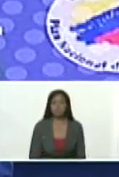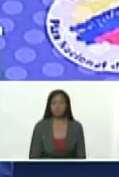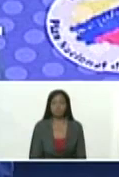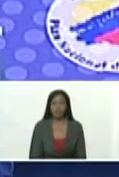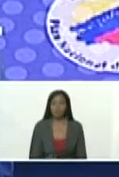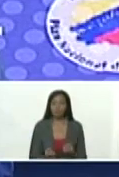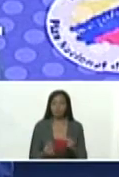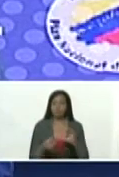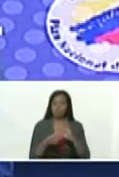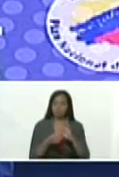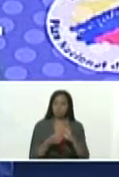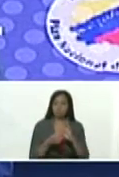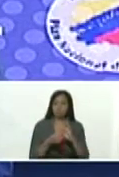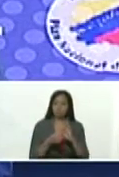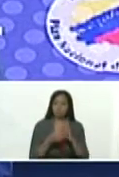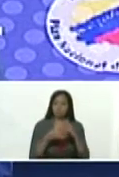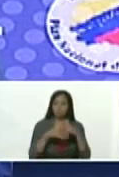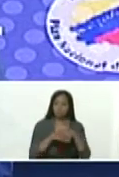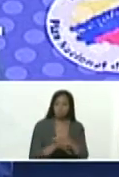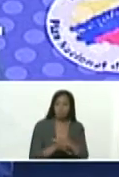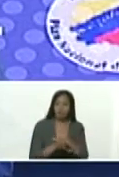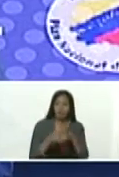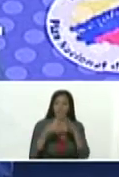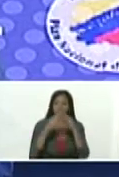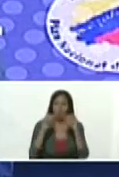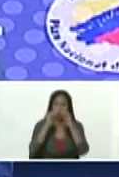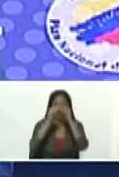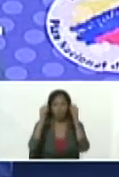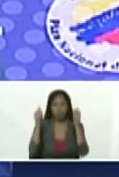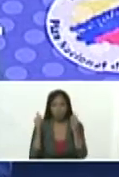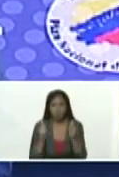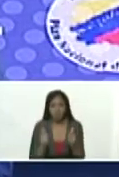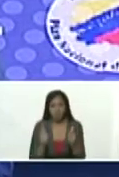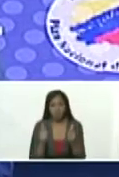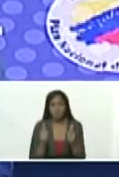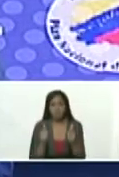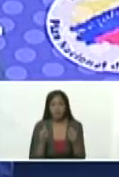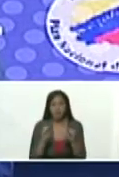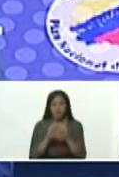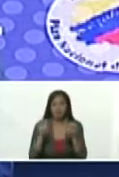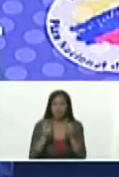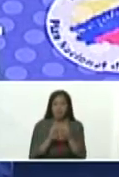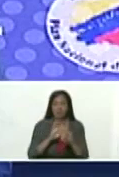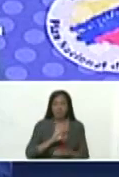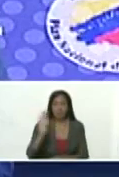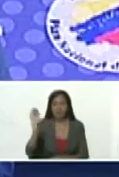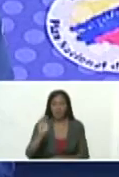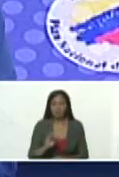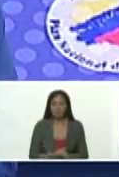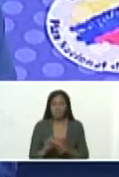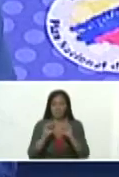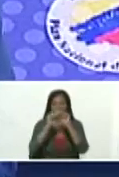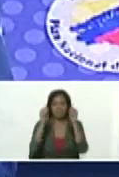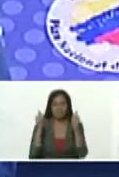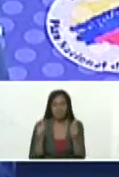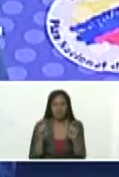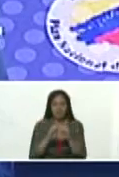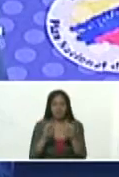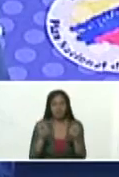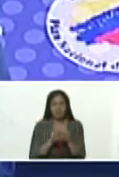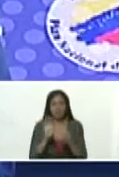articular fervientemente todos los sistemas educativos del país, o el sistema educativo del